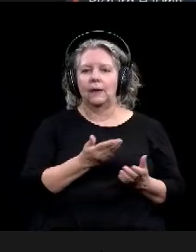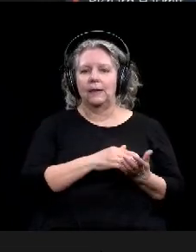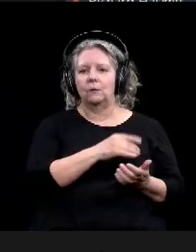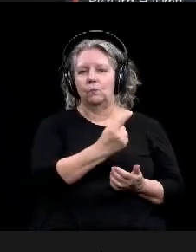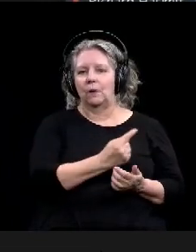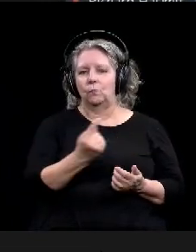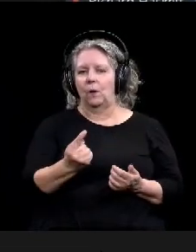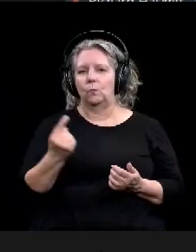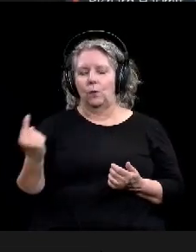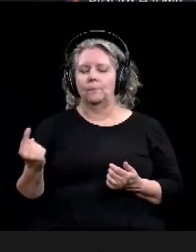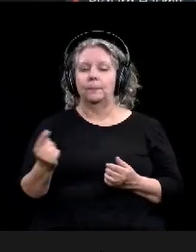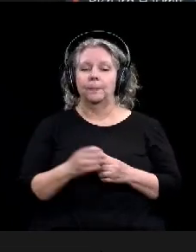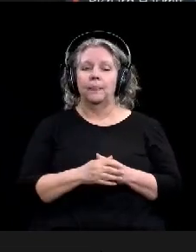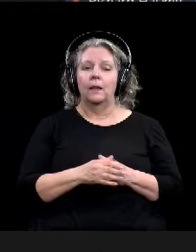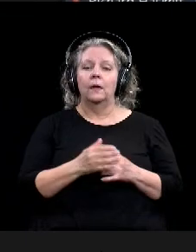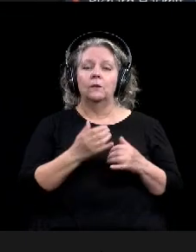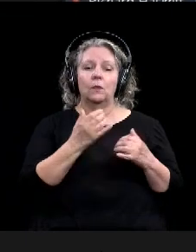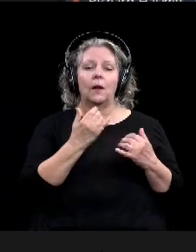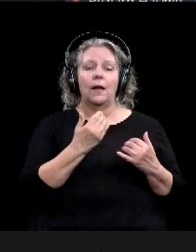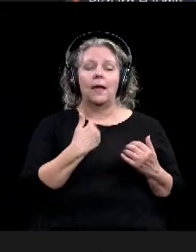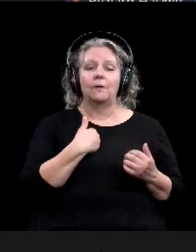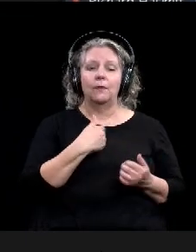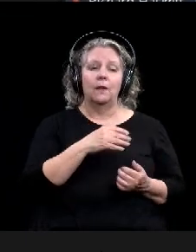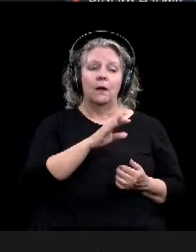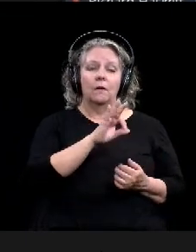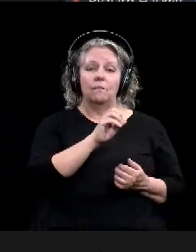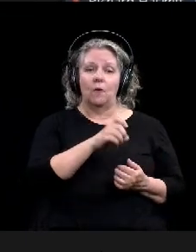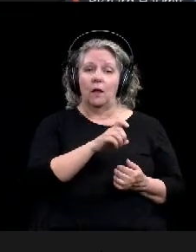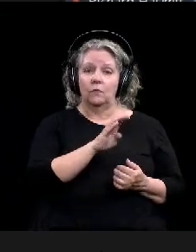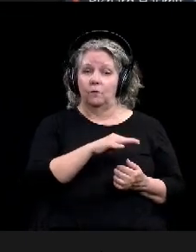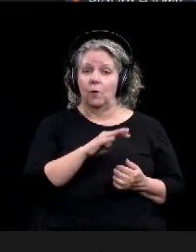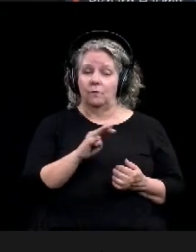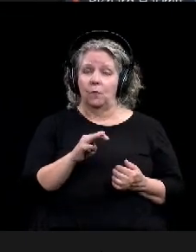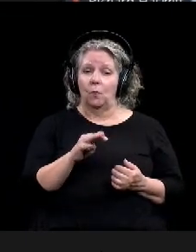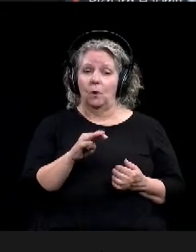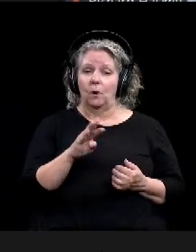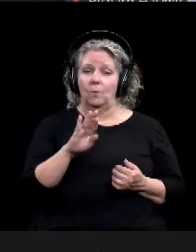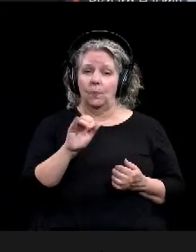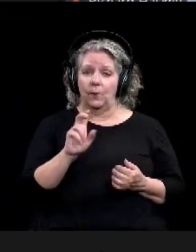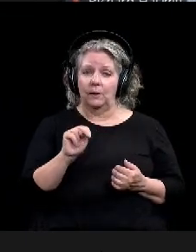ford puede preguntar su primera pregunta